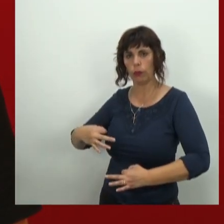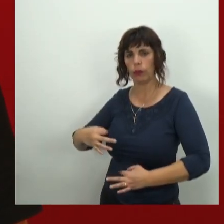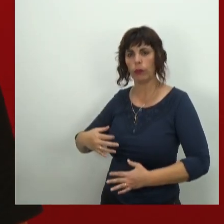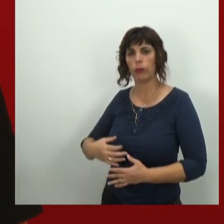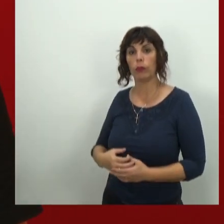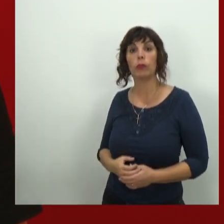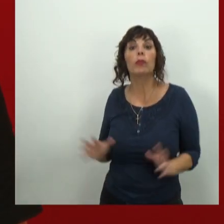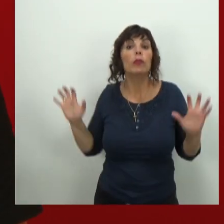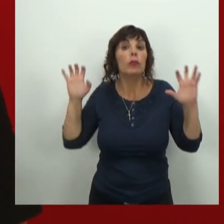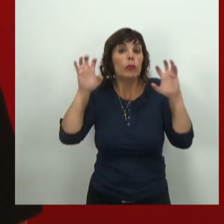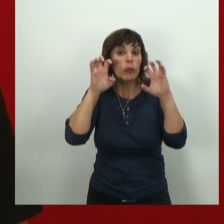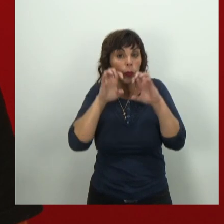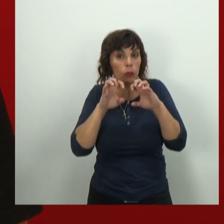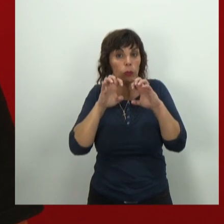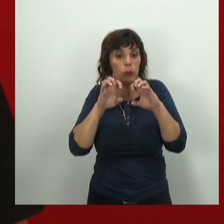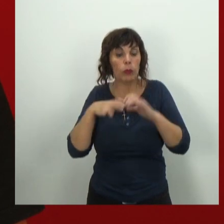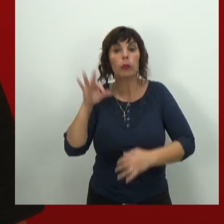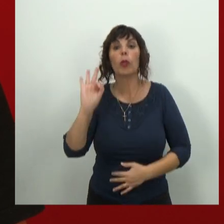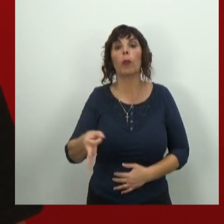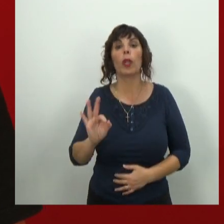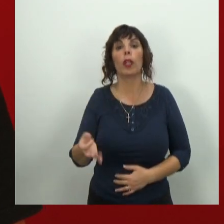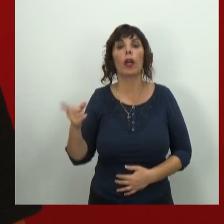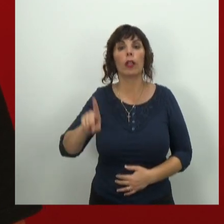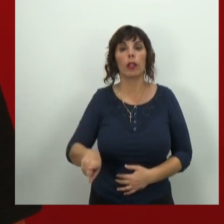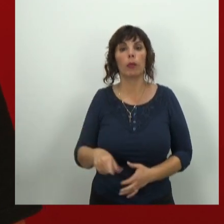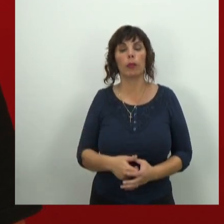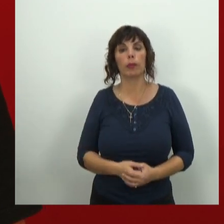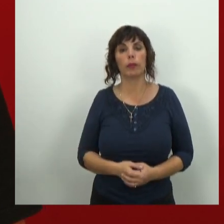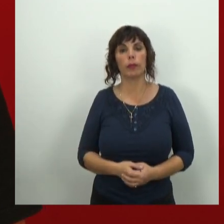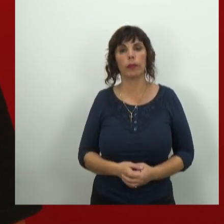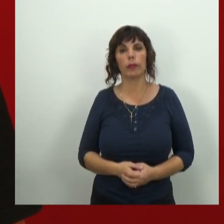Es un misterio, pero es una verdad.